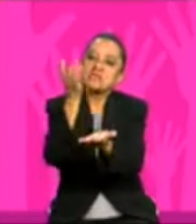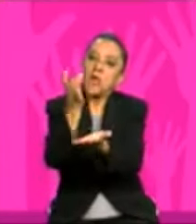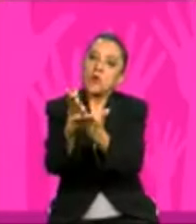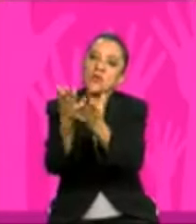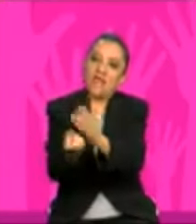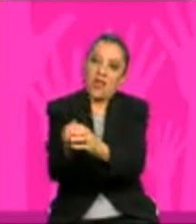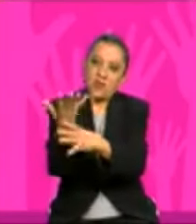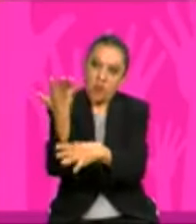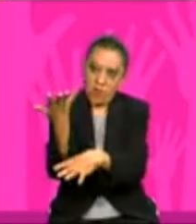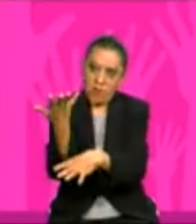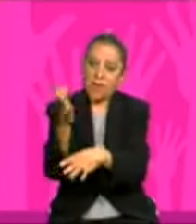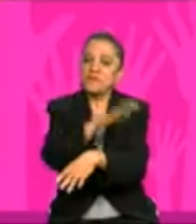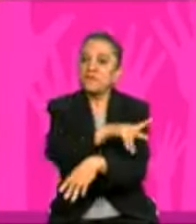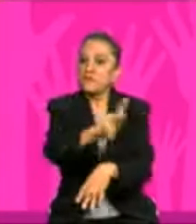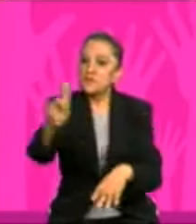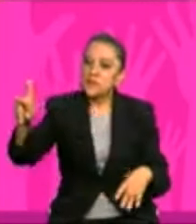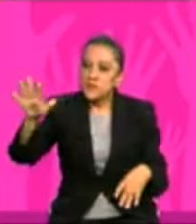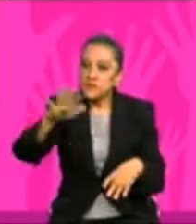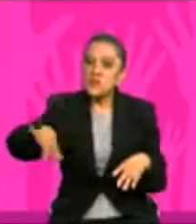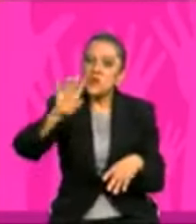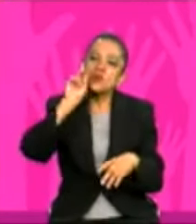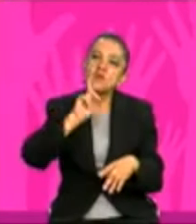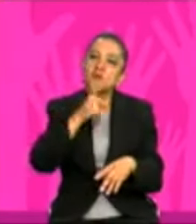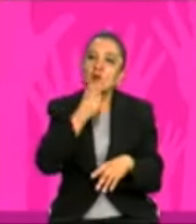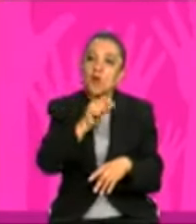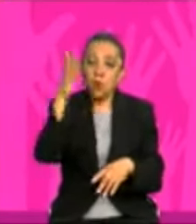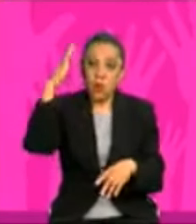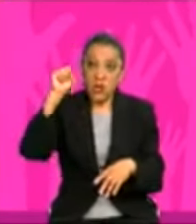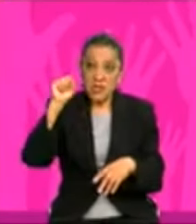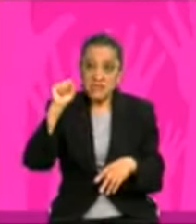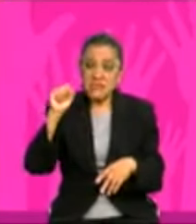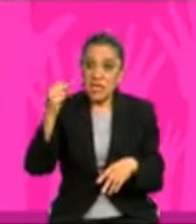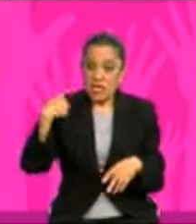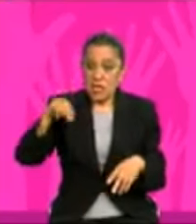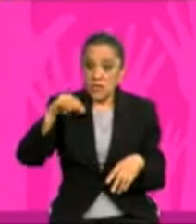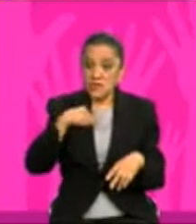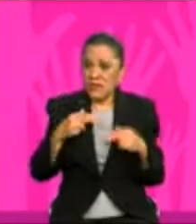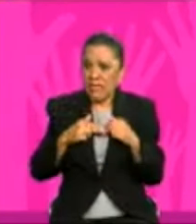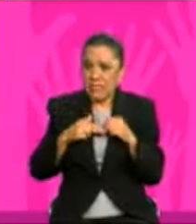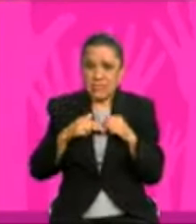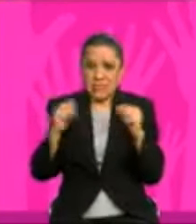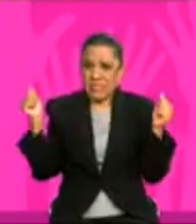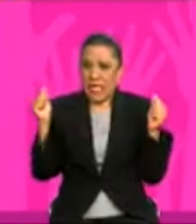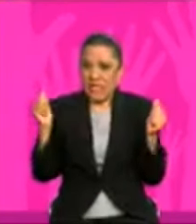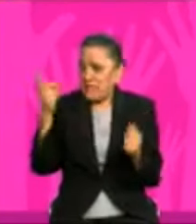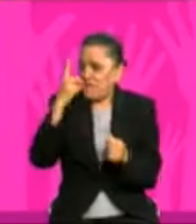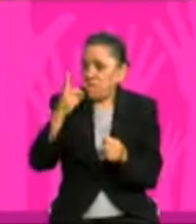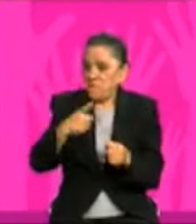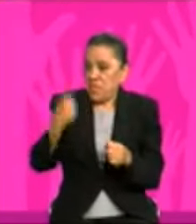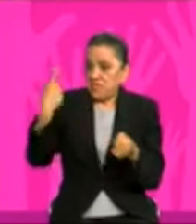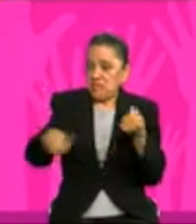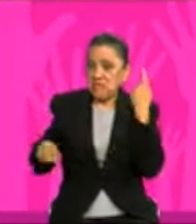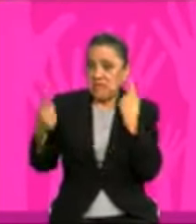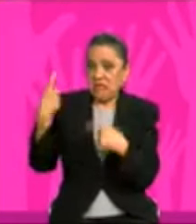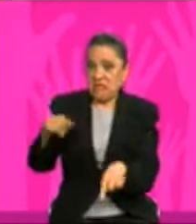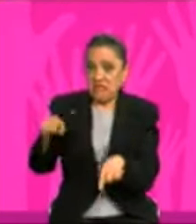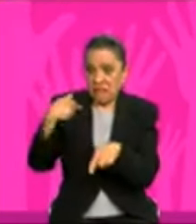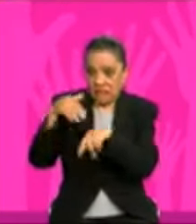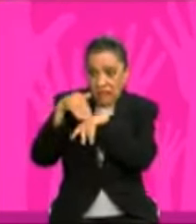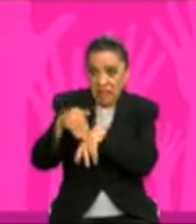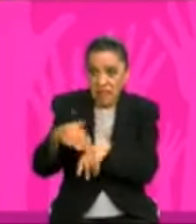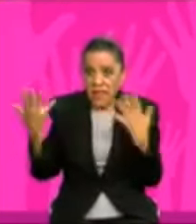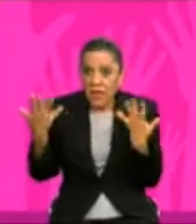A las y los morelenses, a nosotros nadie nos viene a decir qué hacer. Nunca nos ha dado